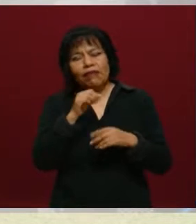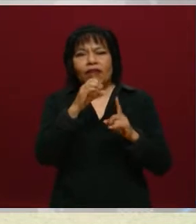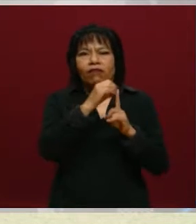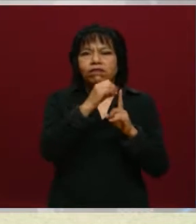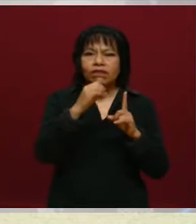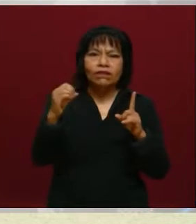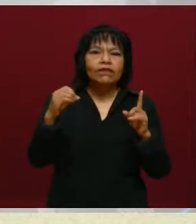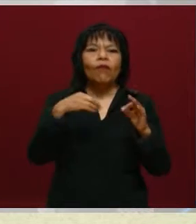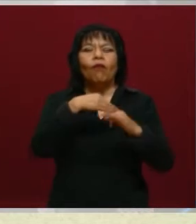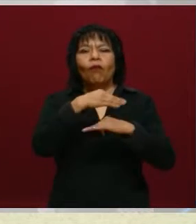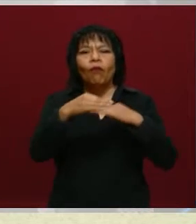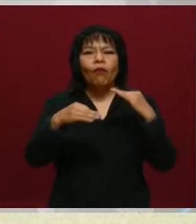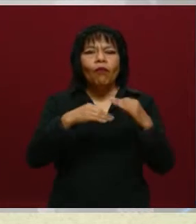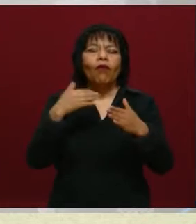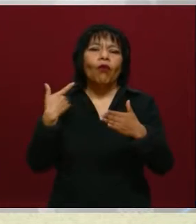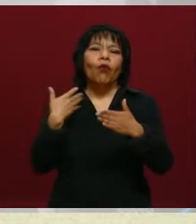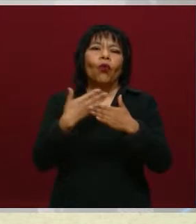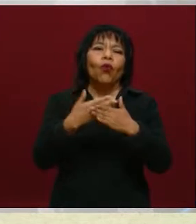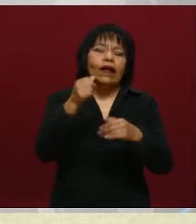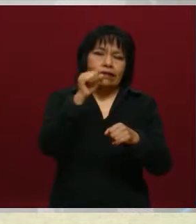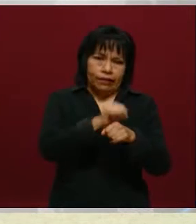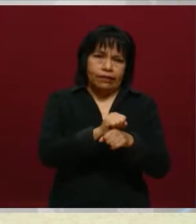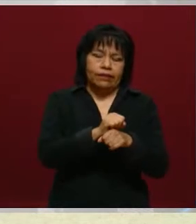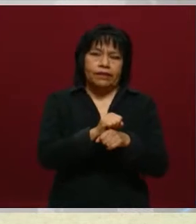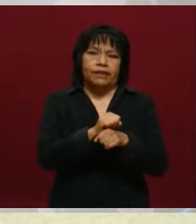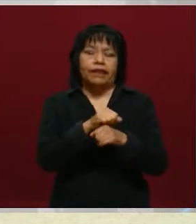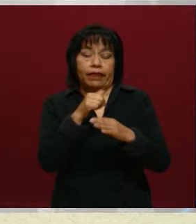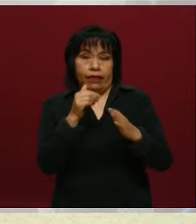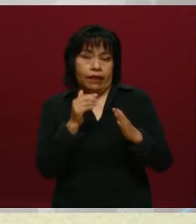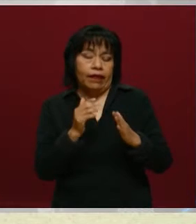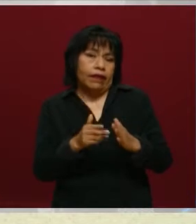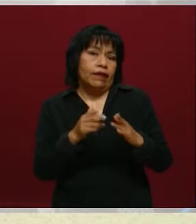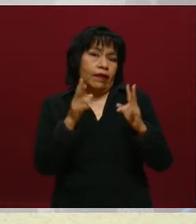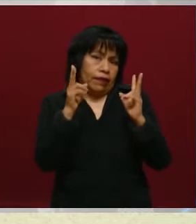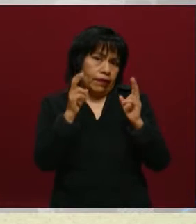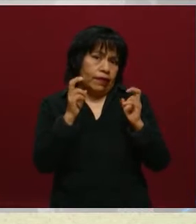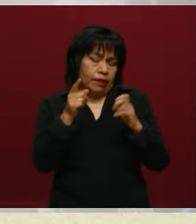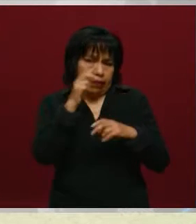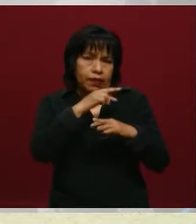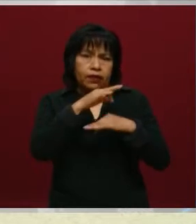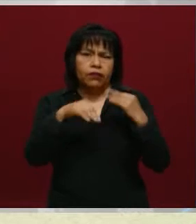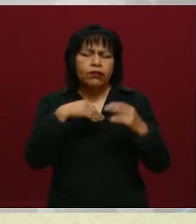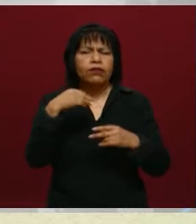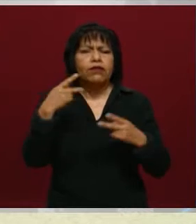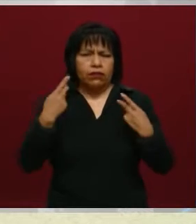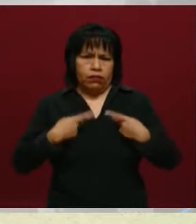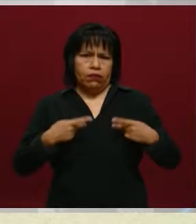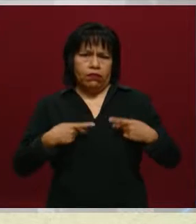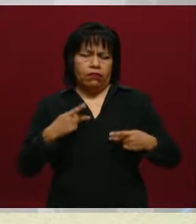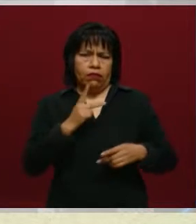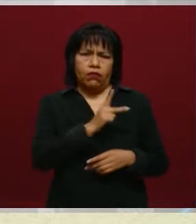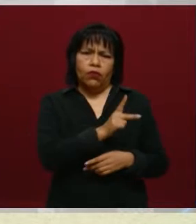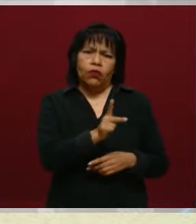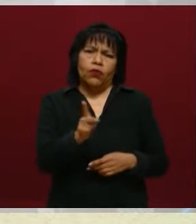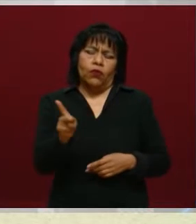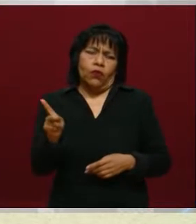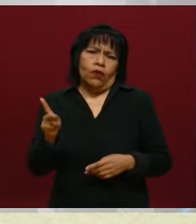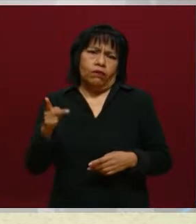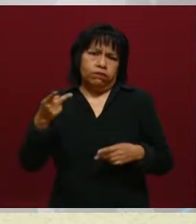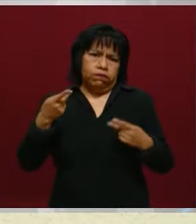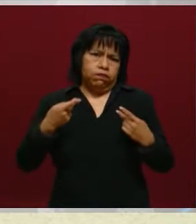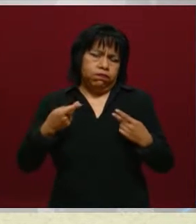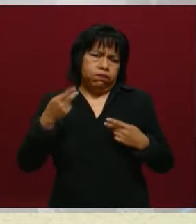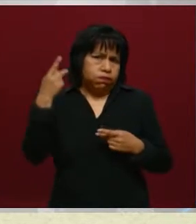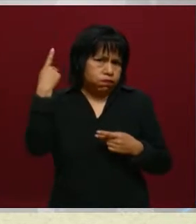de todo lo que esta semana se ha ido dando para que los poblanos conozcamos sobre esta esta